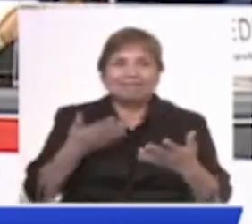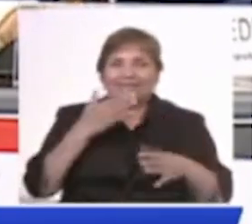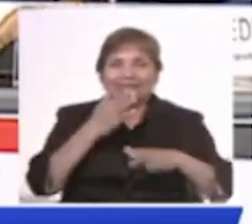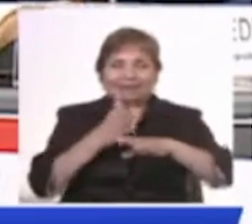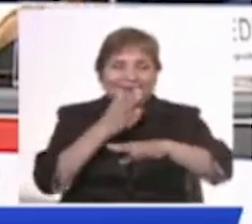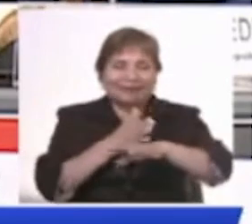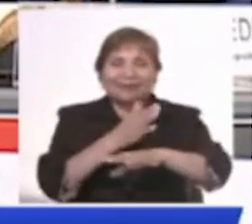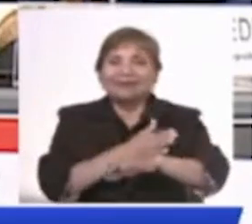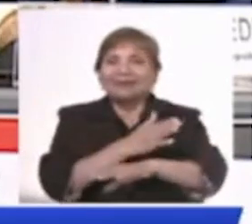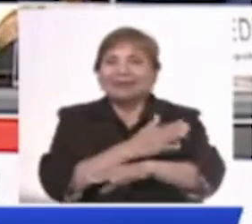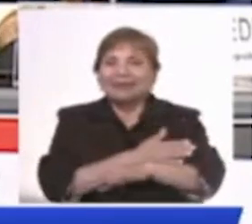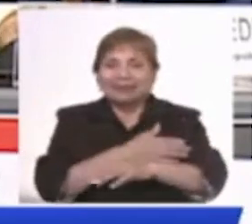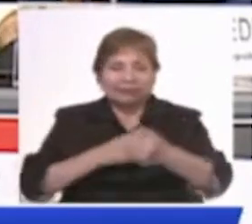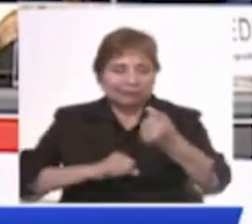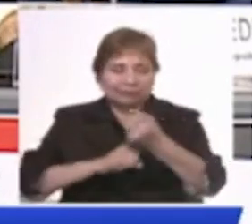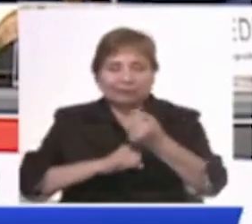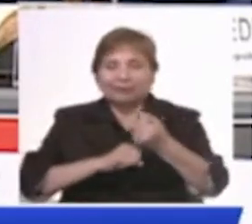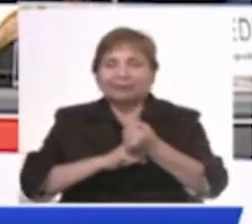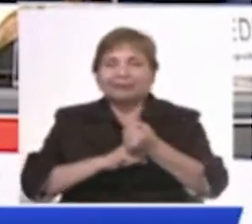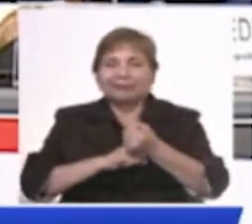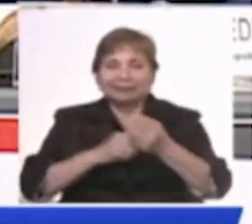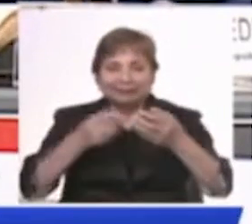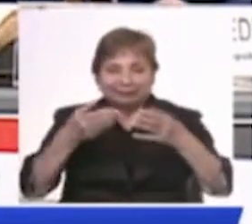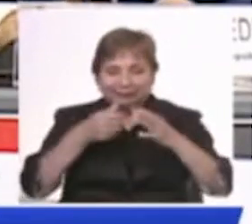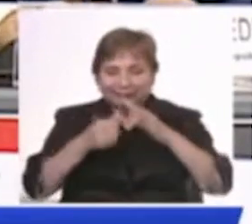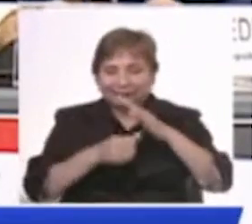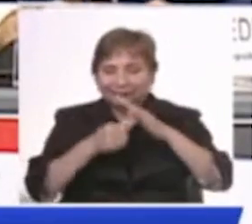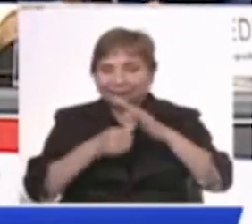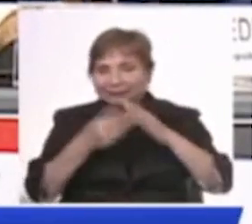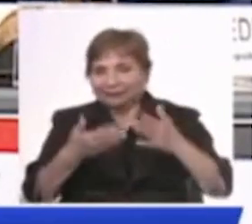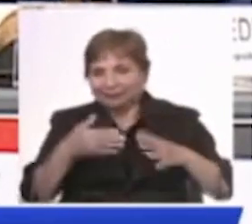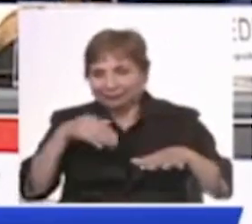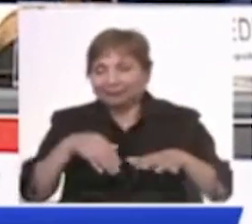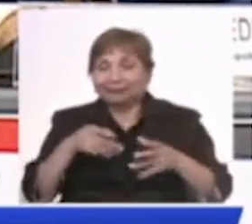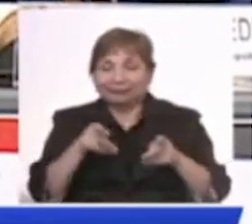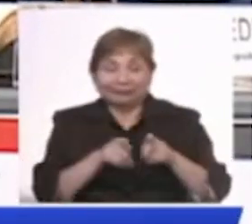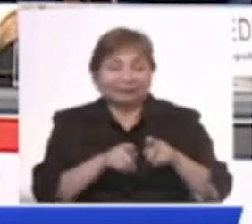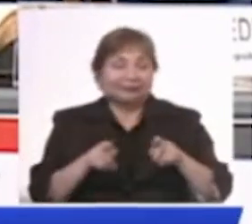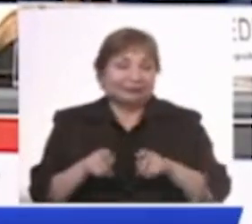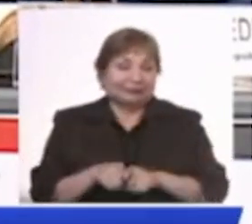mejorar y a fortalecer el control interno. También